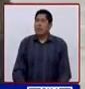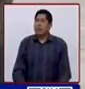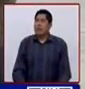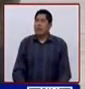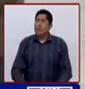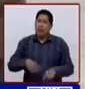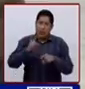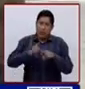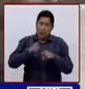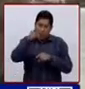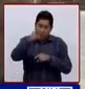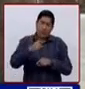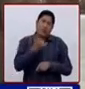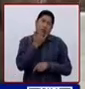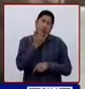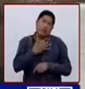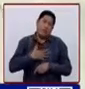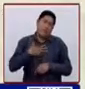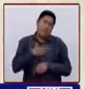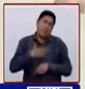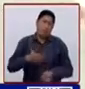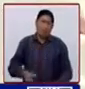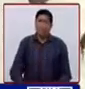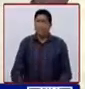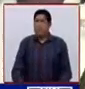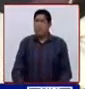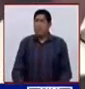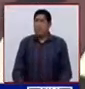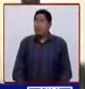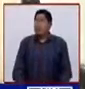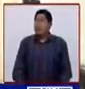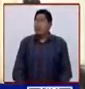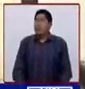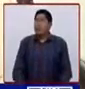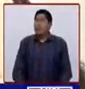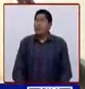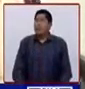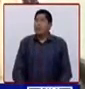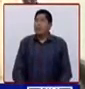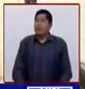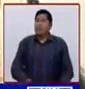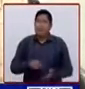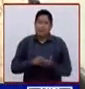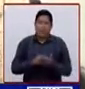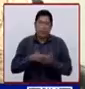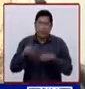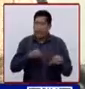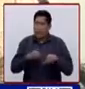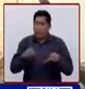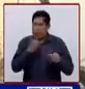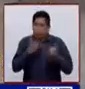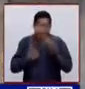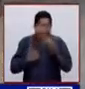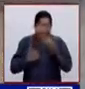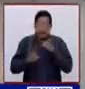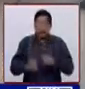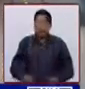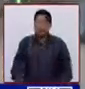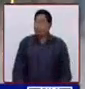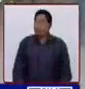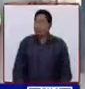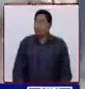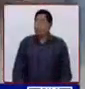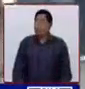Pero es depende de vos también, ¿ya? Que te alejes de esas personas. Están en contra en este grado, así, en la avenida Litoral.